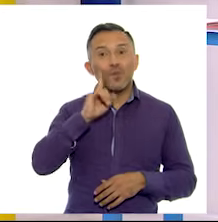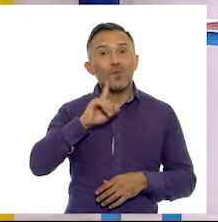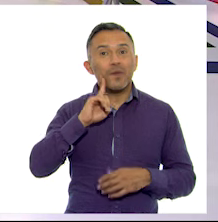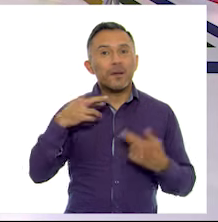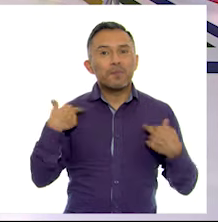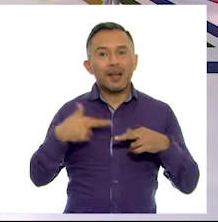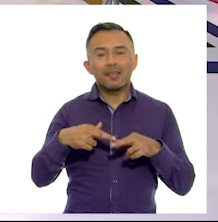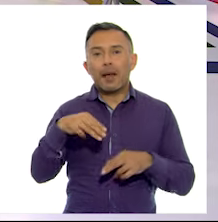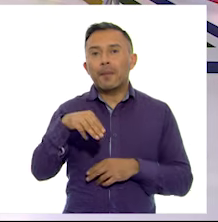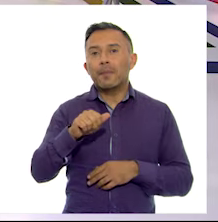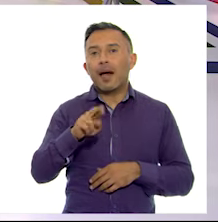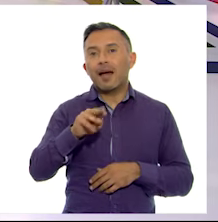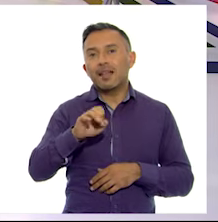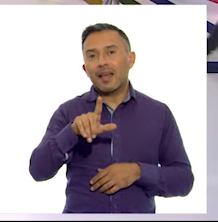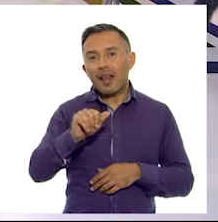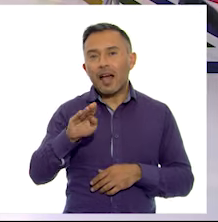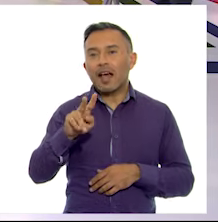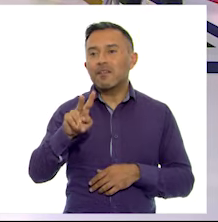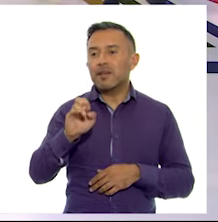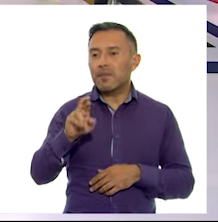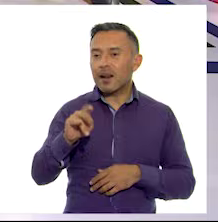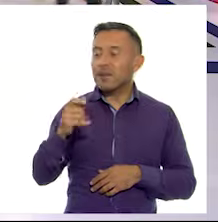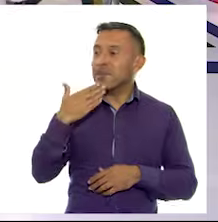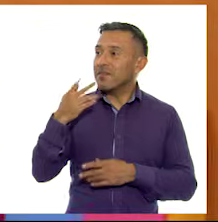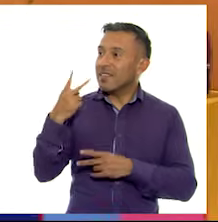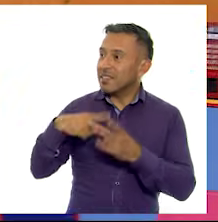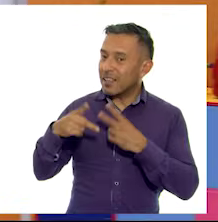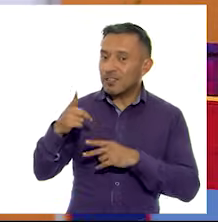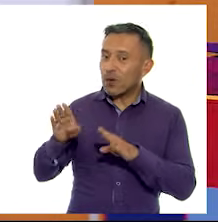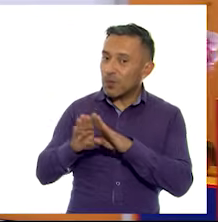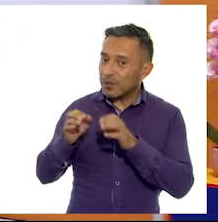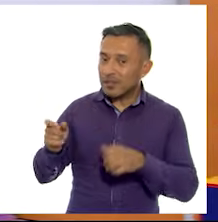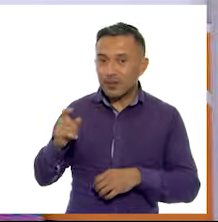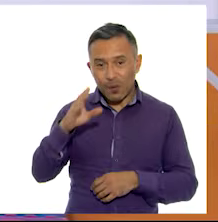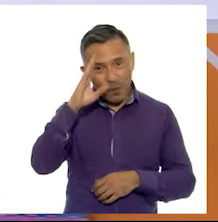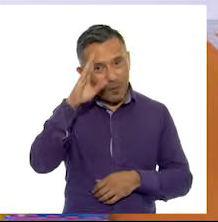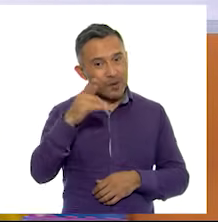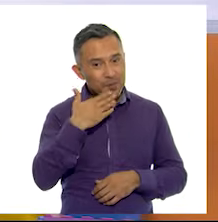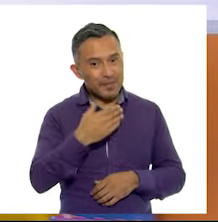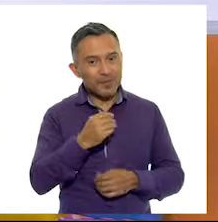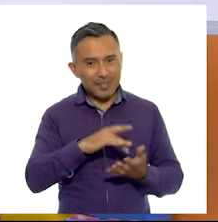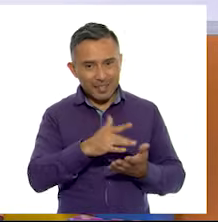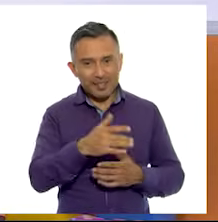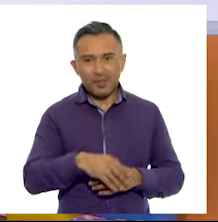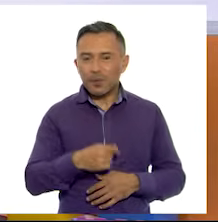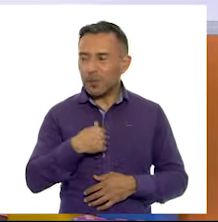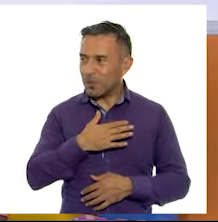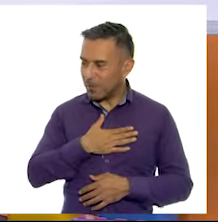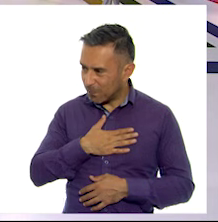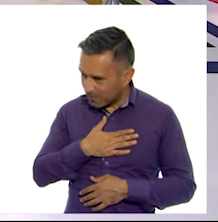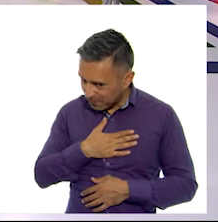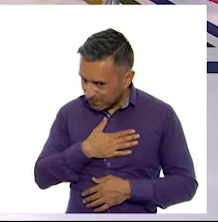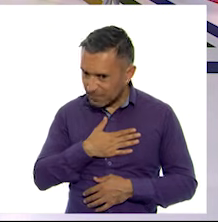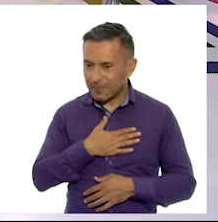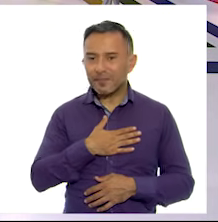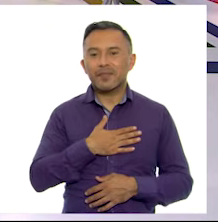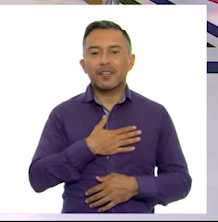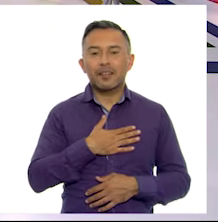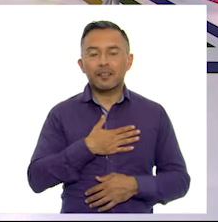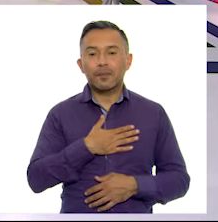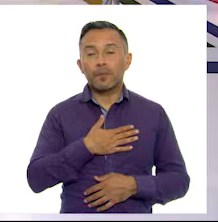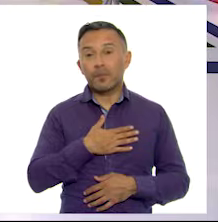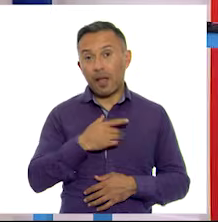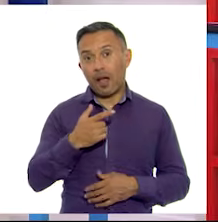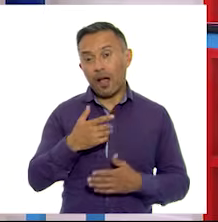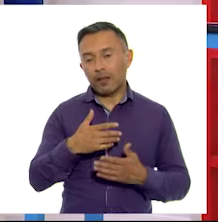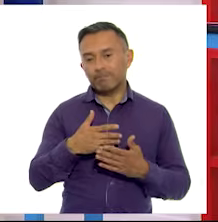Mariela Belmar. ¿Cómo estás? Hola, Hortensia, muy bien, gracias. Te saludo con el corazón de lejos. Ahora sé que